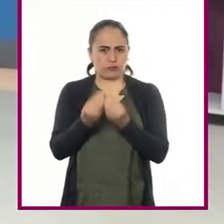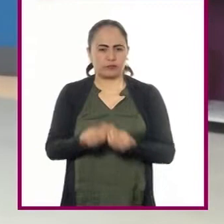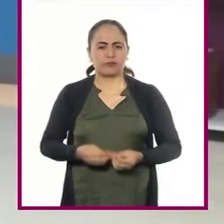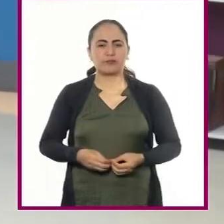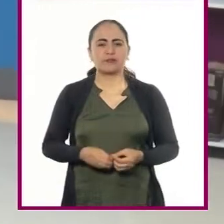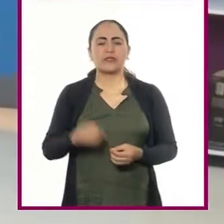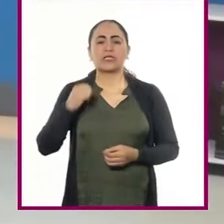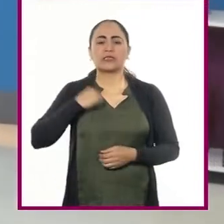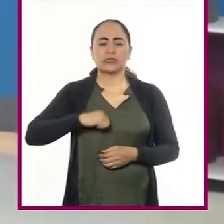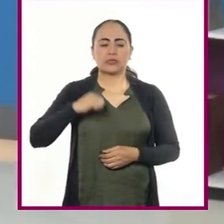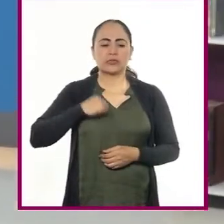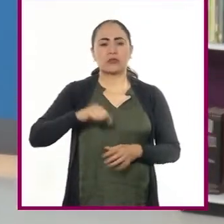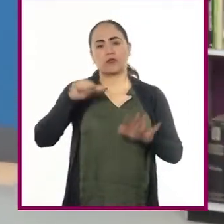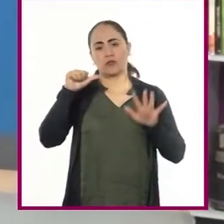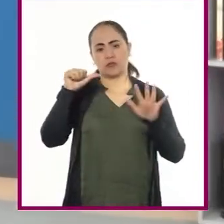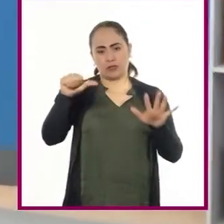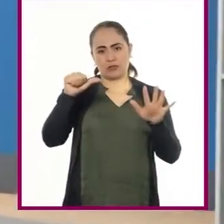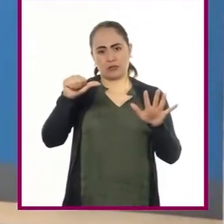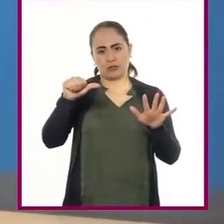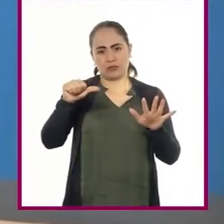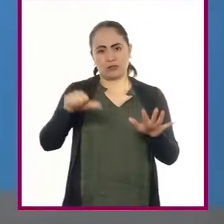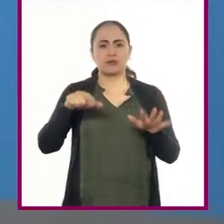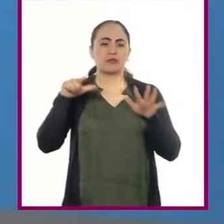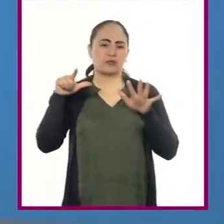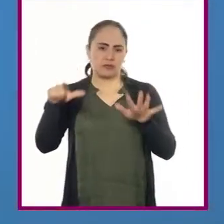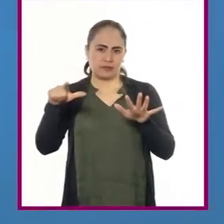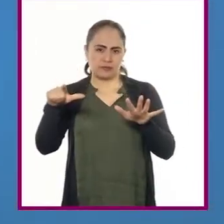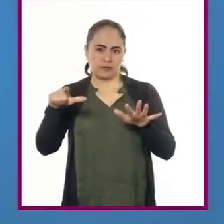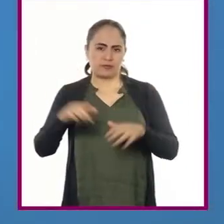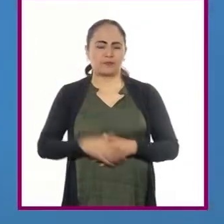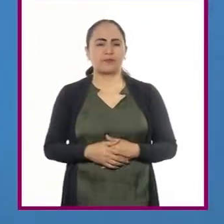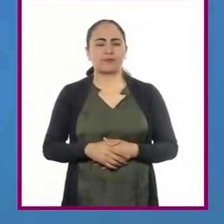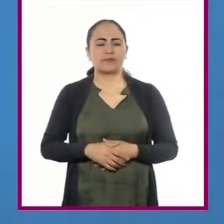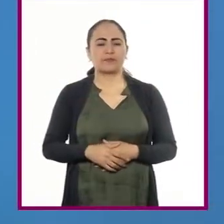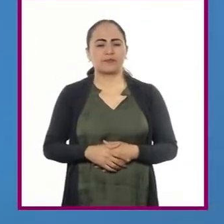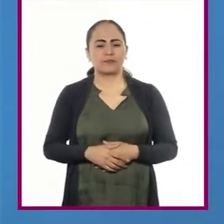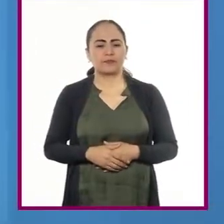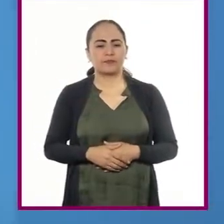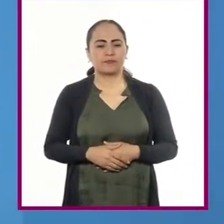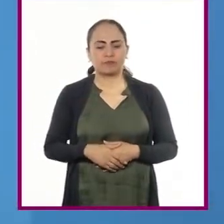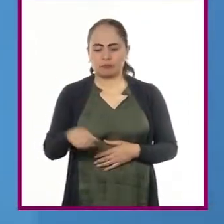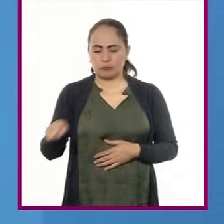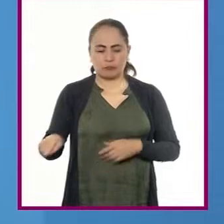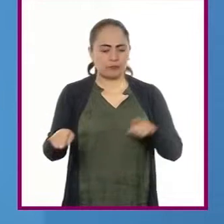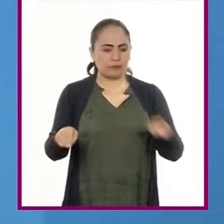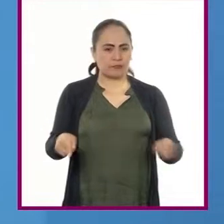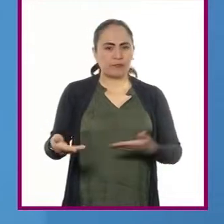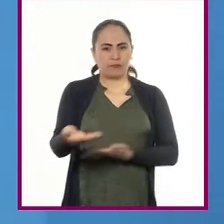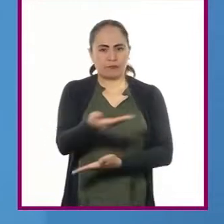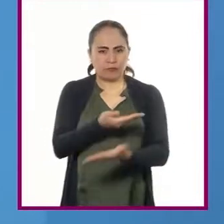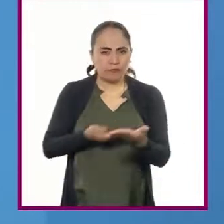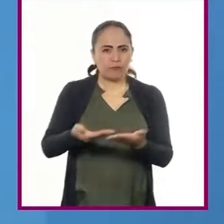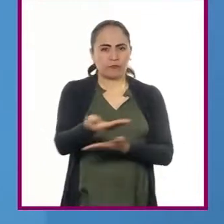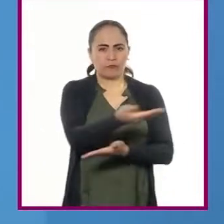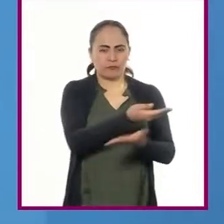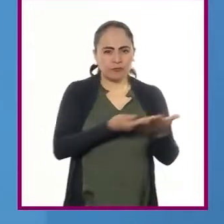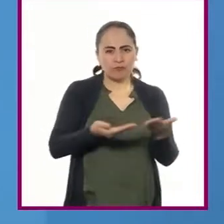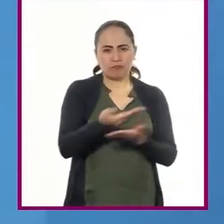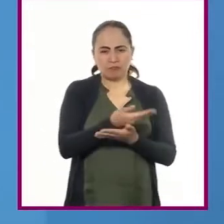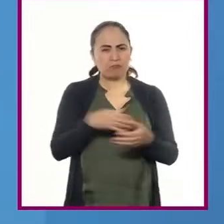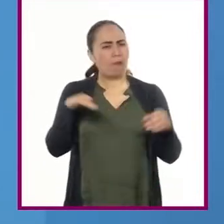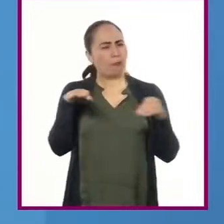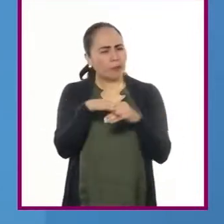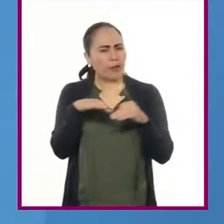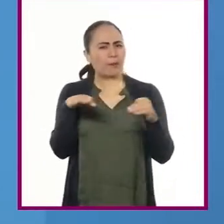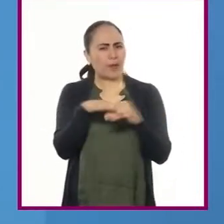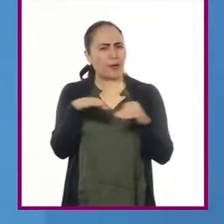el siglo XVI y el siglo XVII, las relaciones entre estos grupos comenzaron a ser más